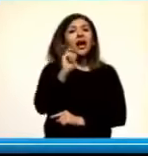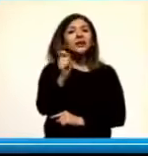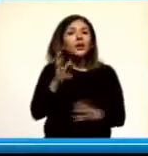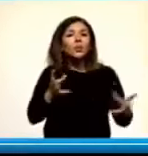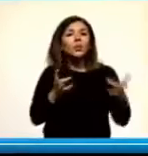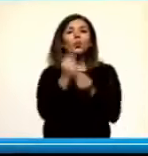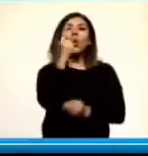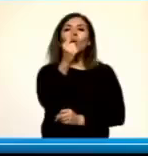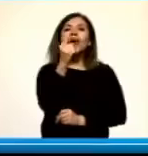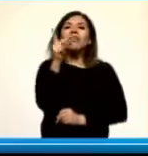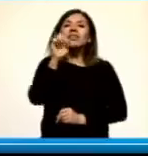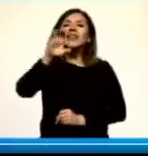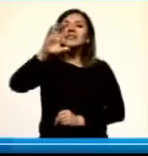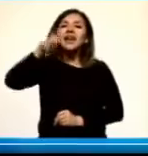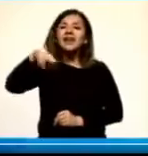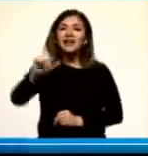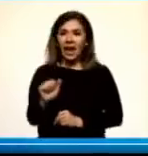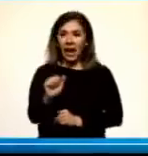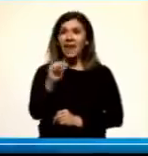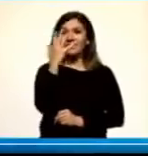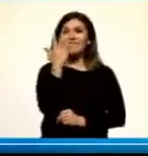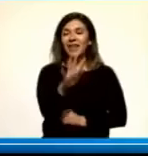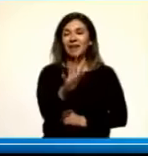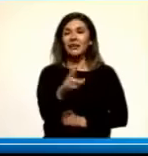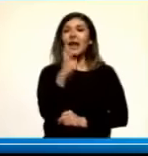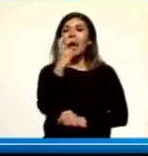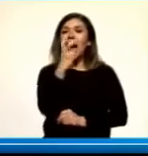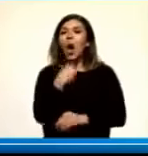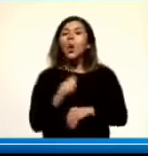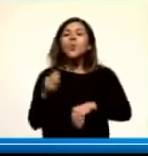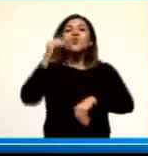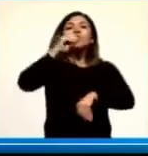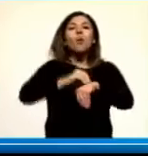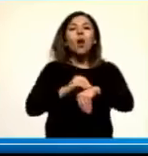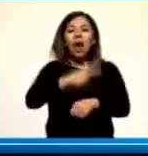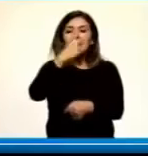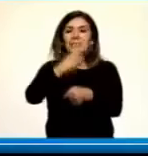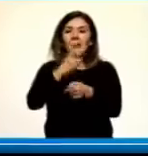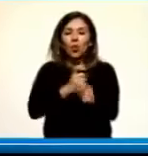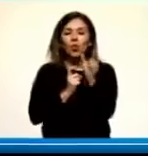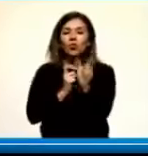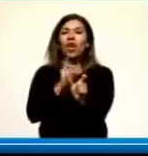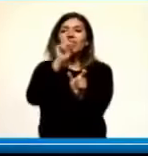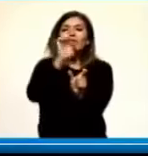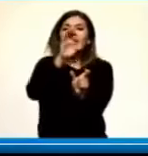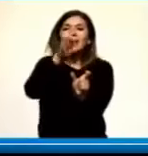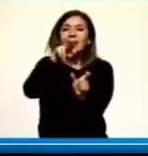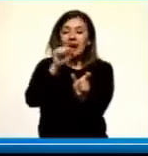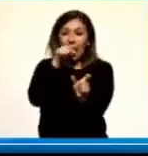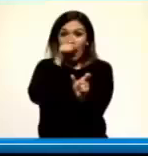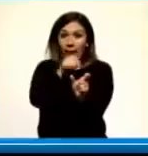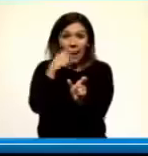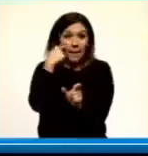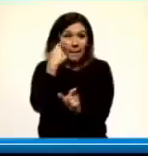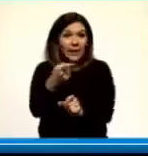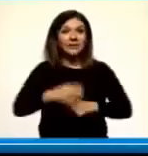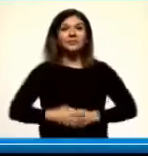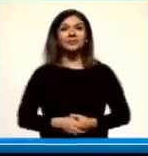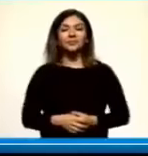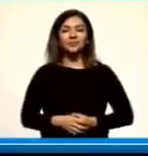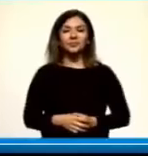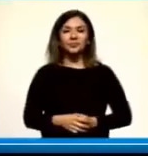decena. Entonces las vamos a representar en la columna de las decenas. De esta forma,